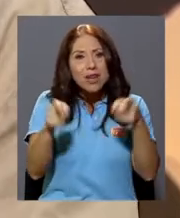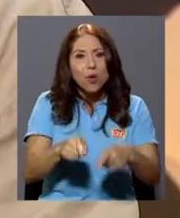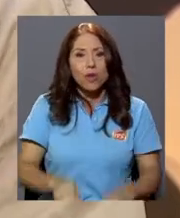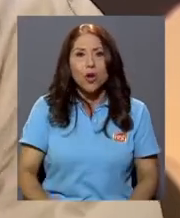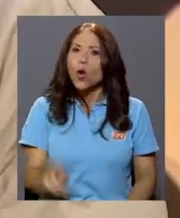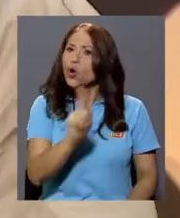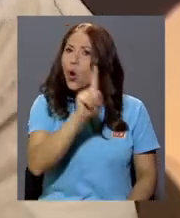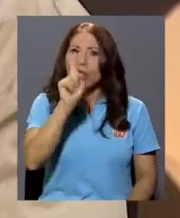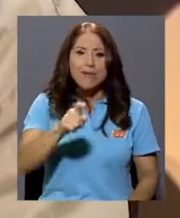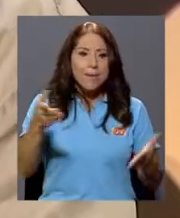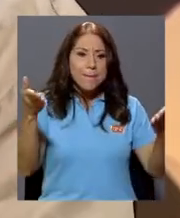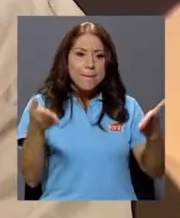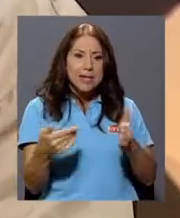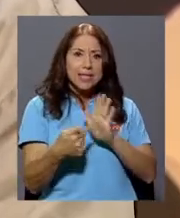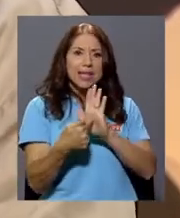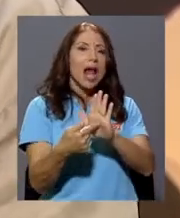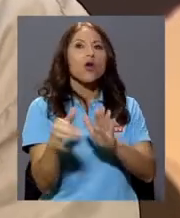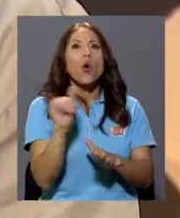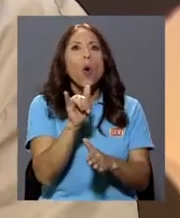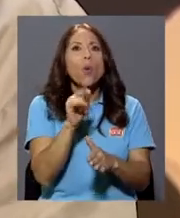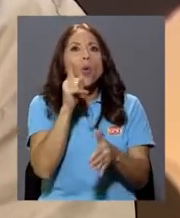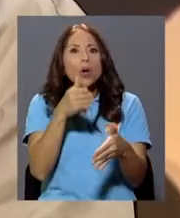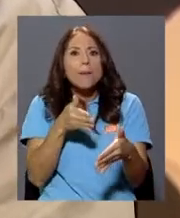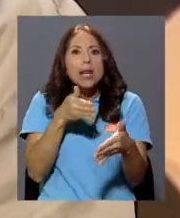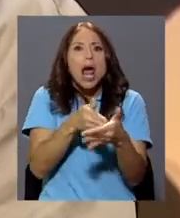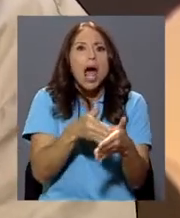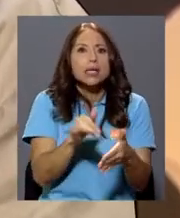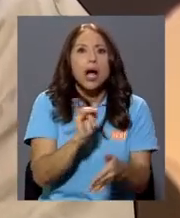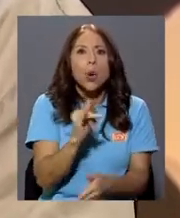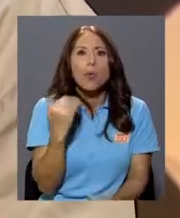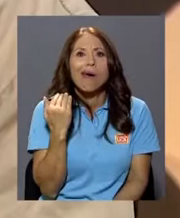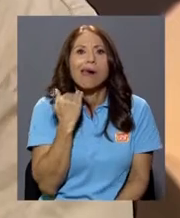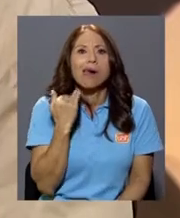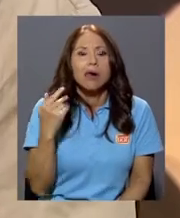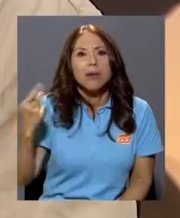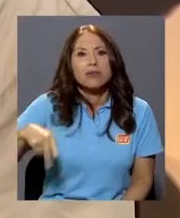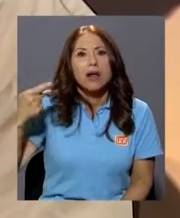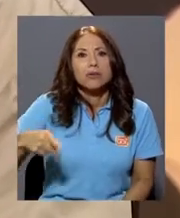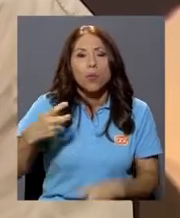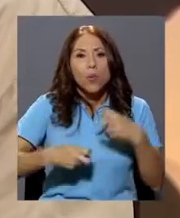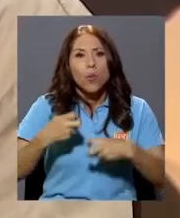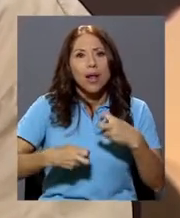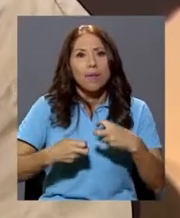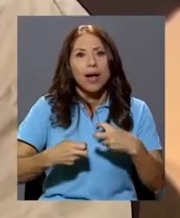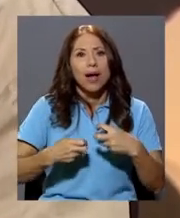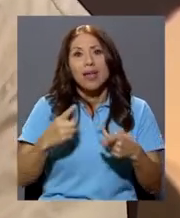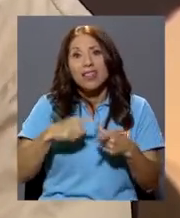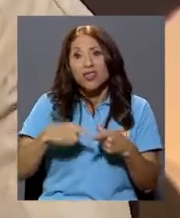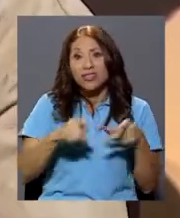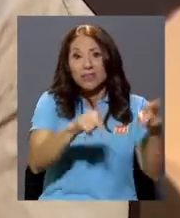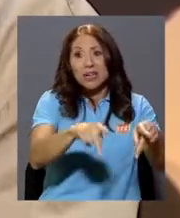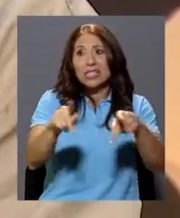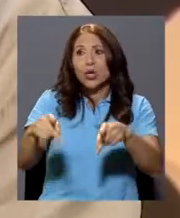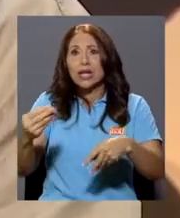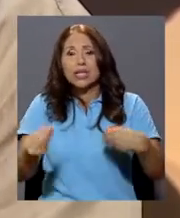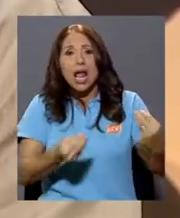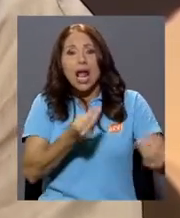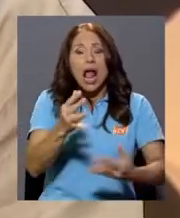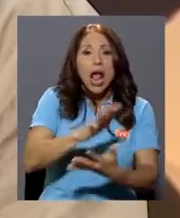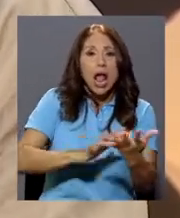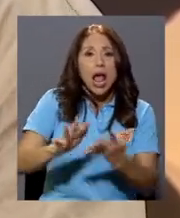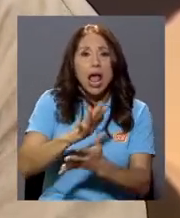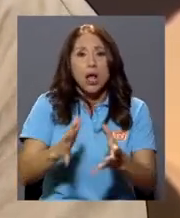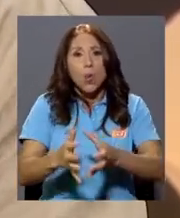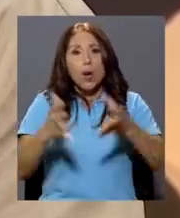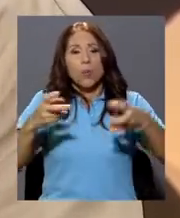que presentarlo como una amenaza, como un riesgo, como un problema, porque eso claramente lo que hace es retroalimentar aún más o hacer más grande el